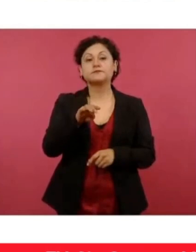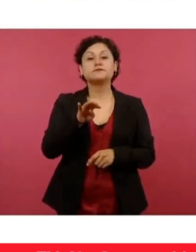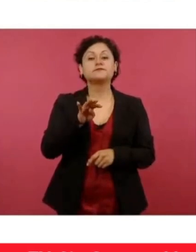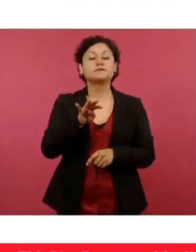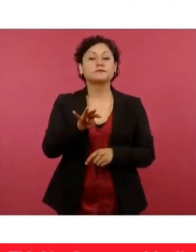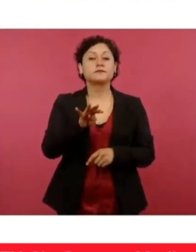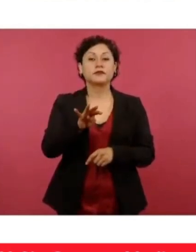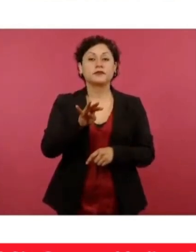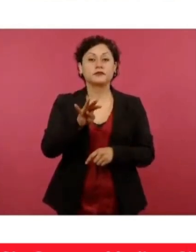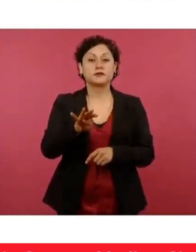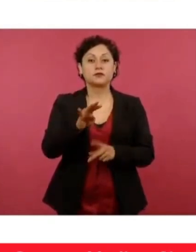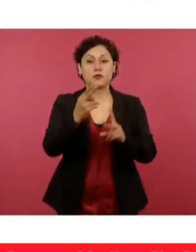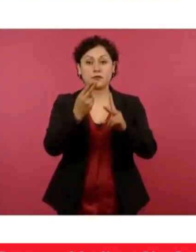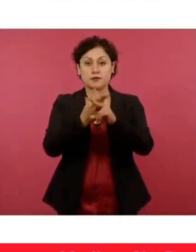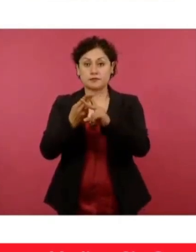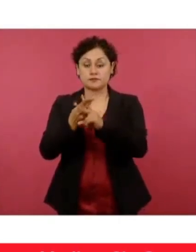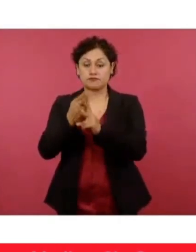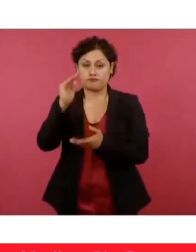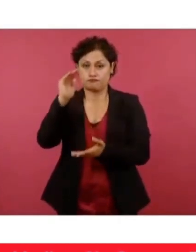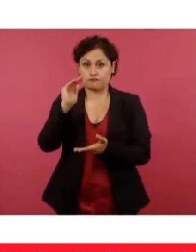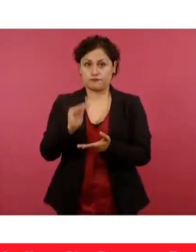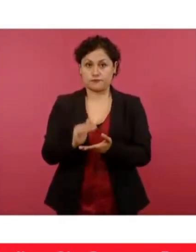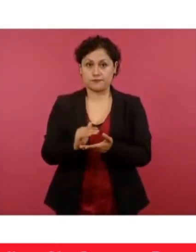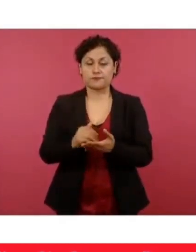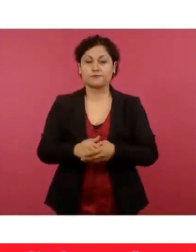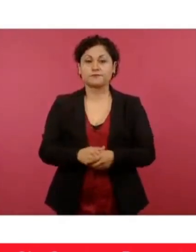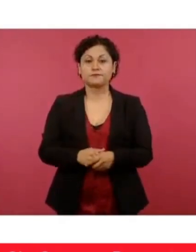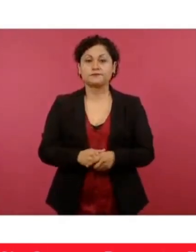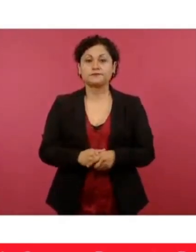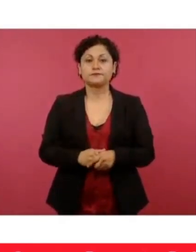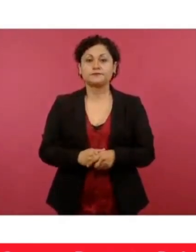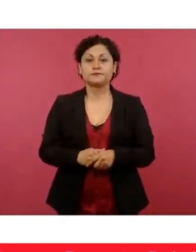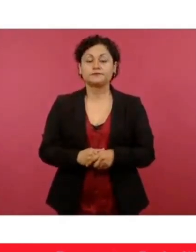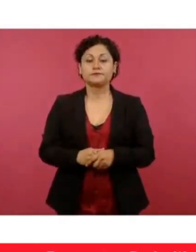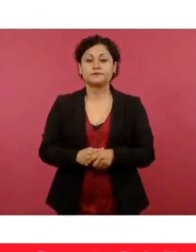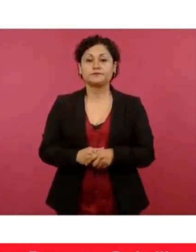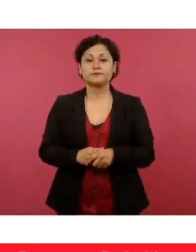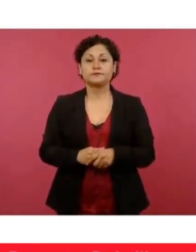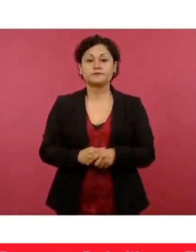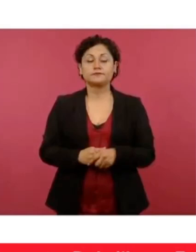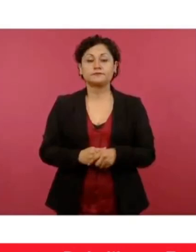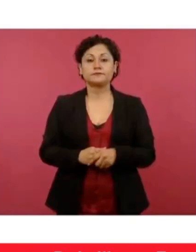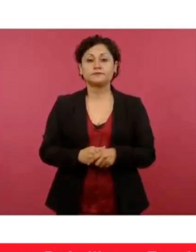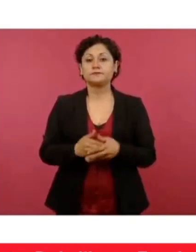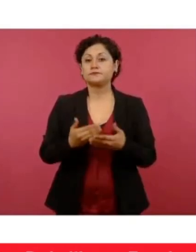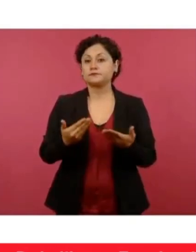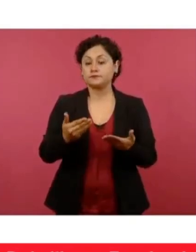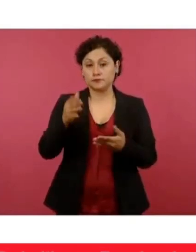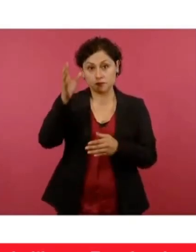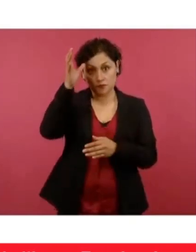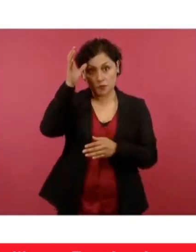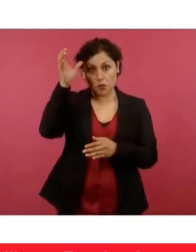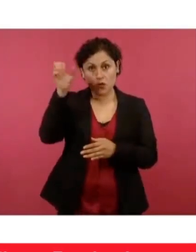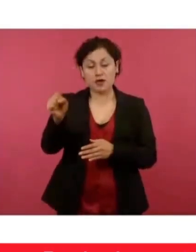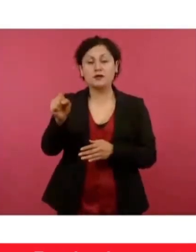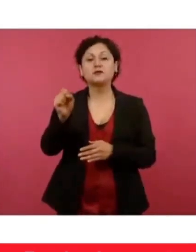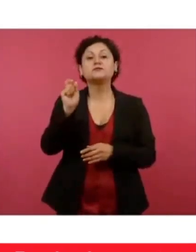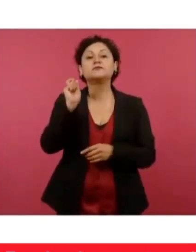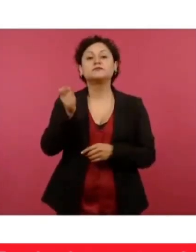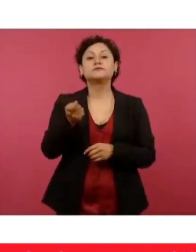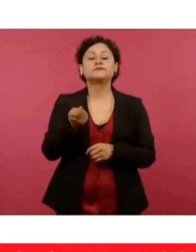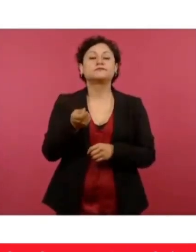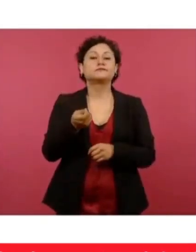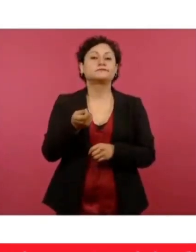eh homicidios menos que el mes de marzo adelante y en el caso de Morelos tuvieron